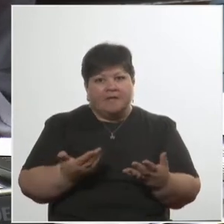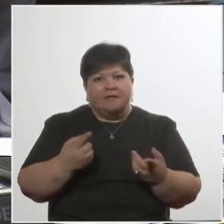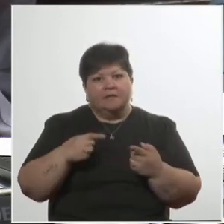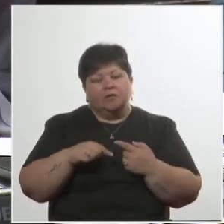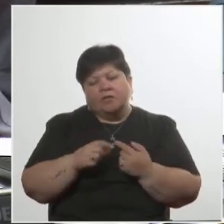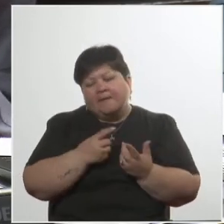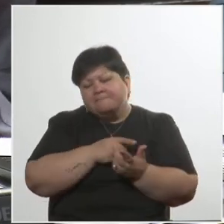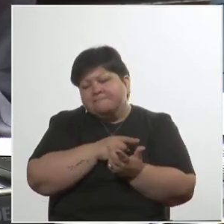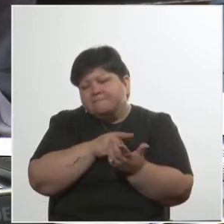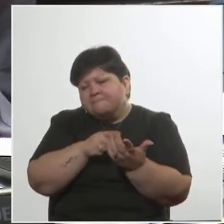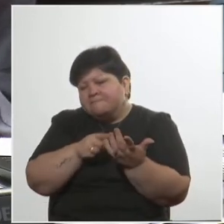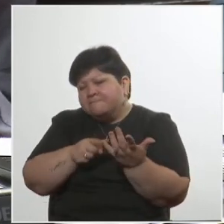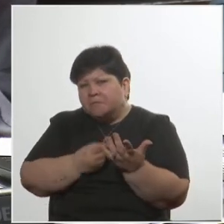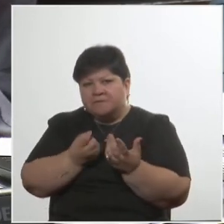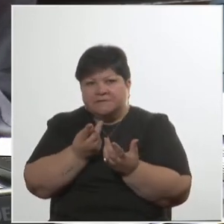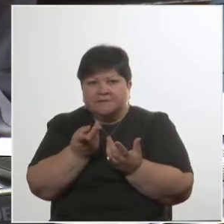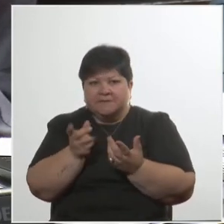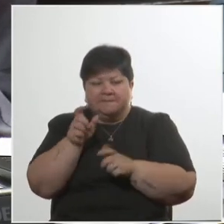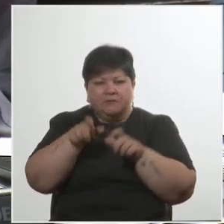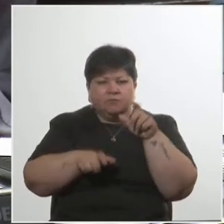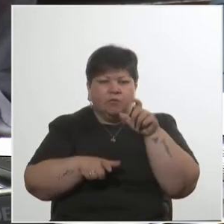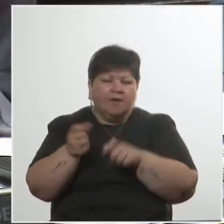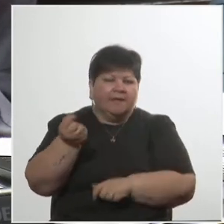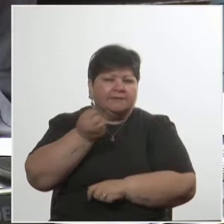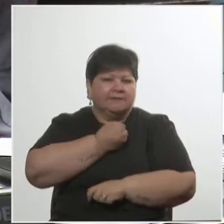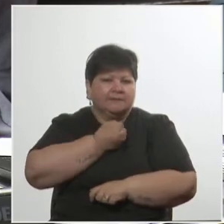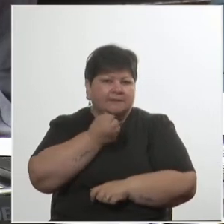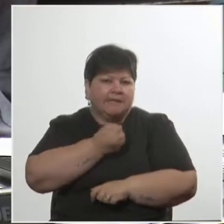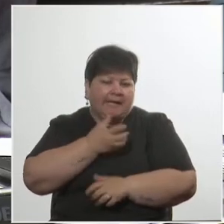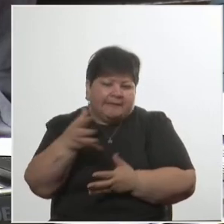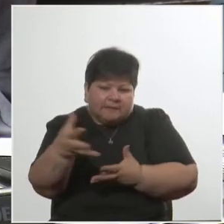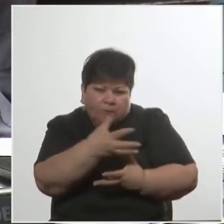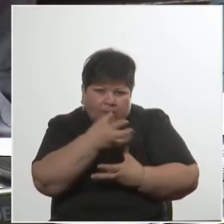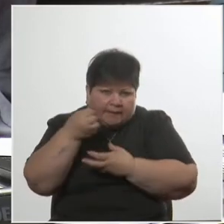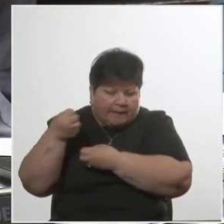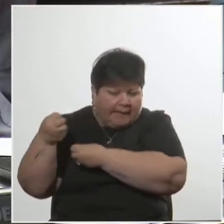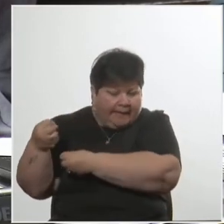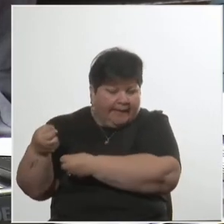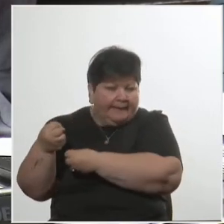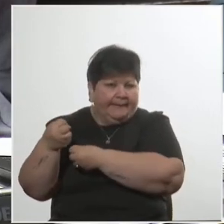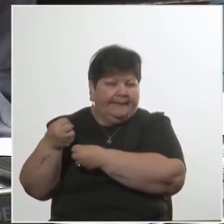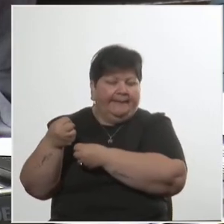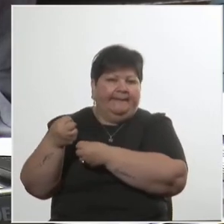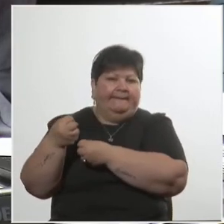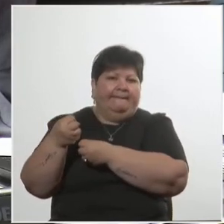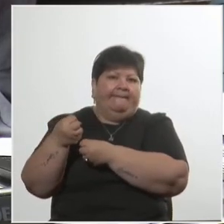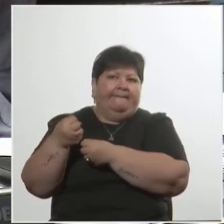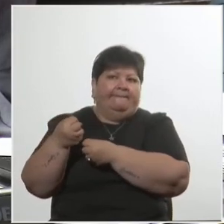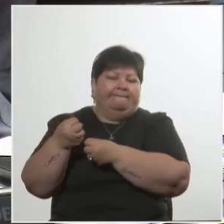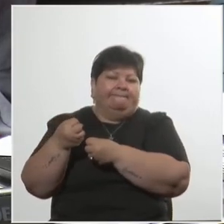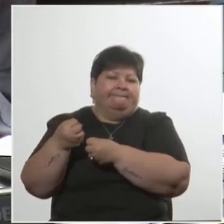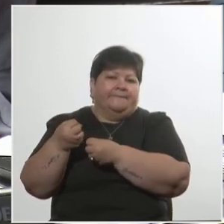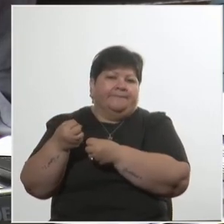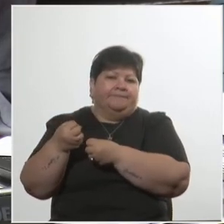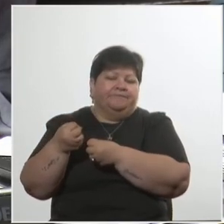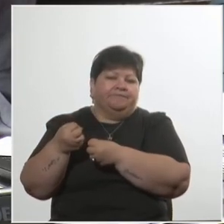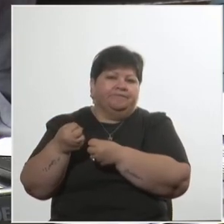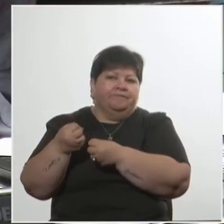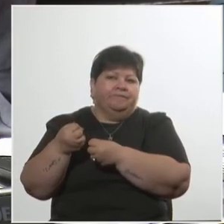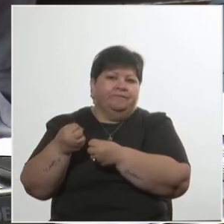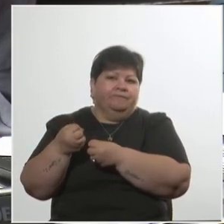personas asesinadas secuestradas objeto de de rapiñas que